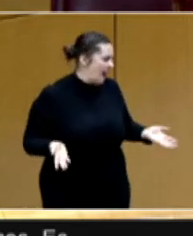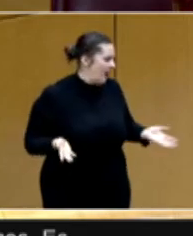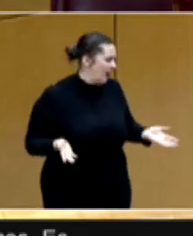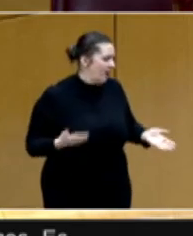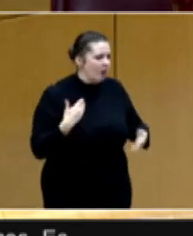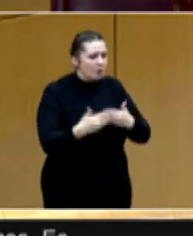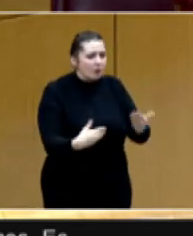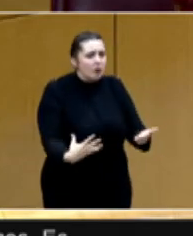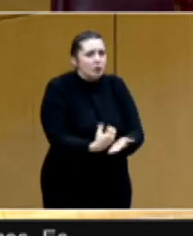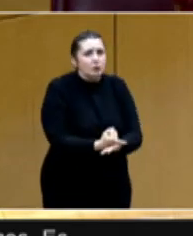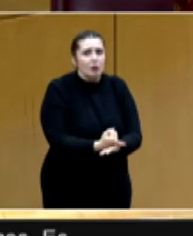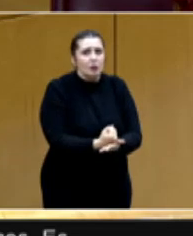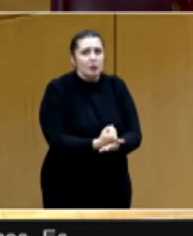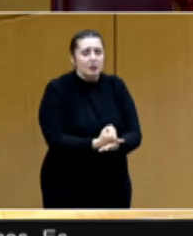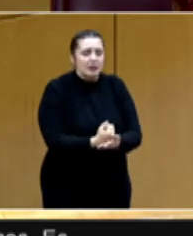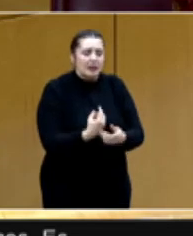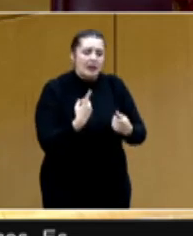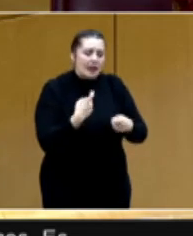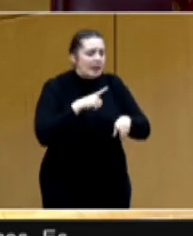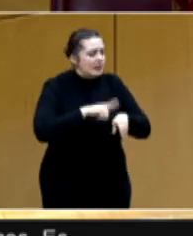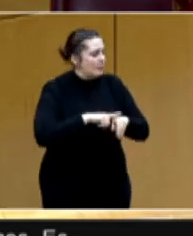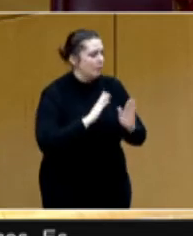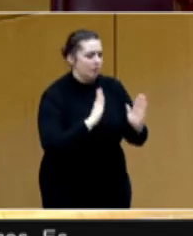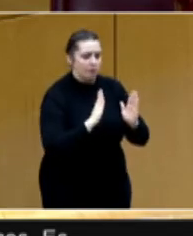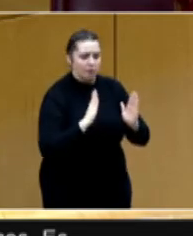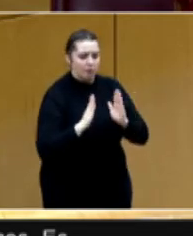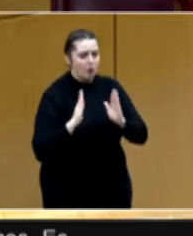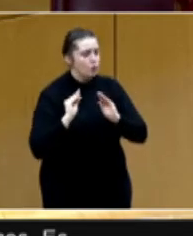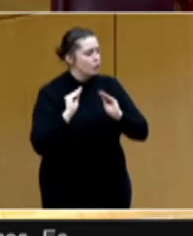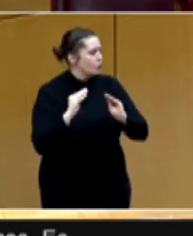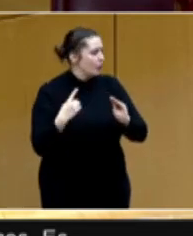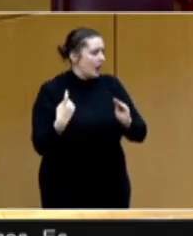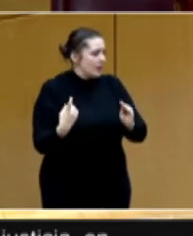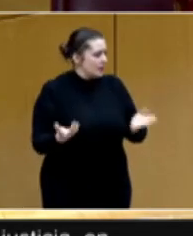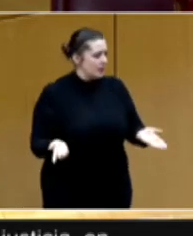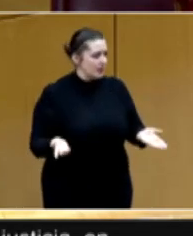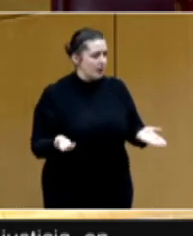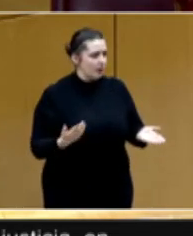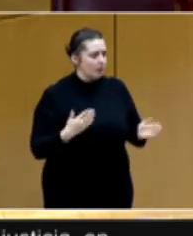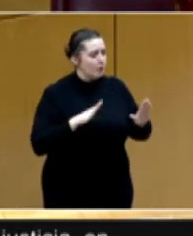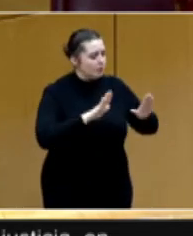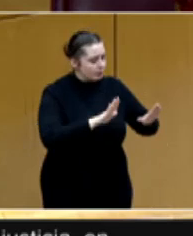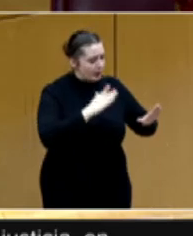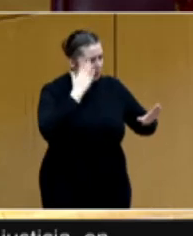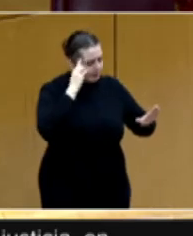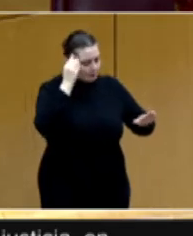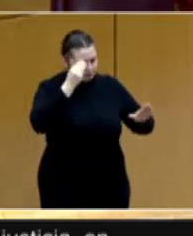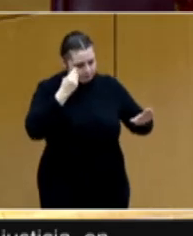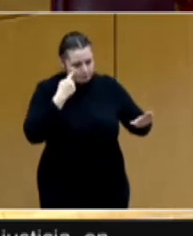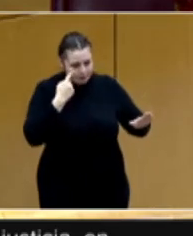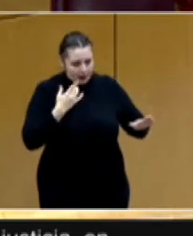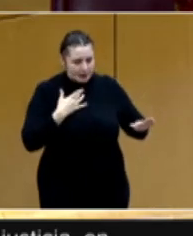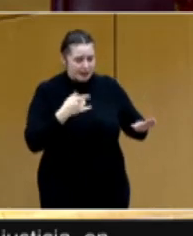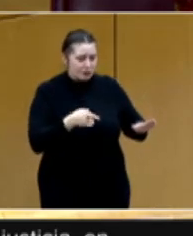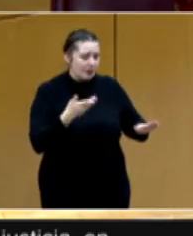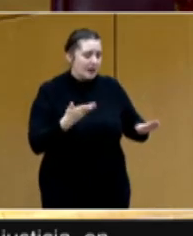tipo de procesos requiere sus tiempos necesita pausas y esto es muy importante